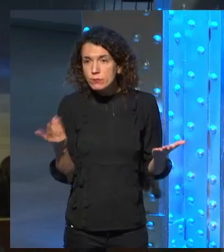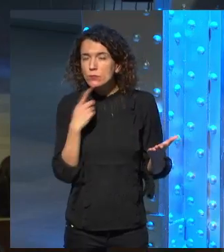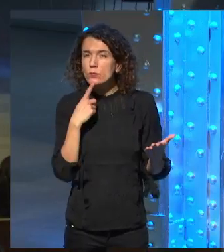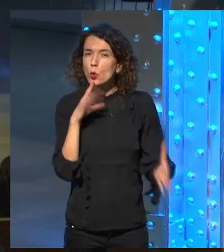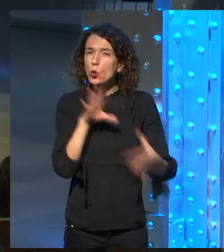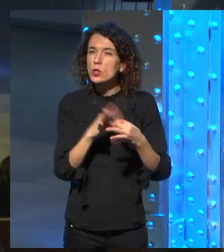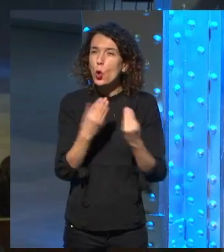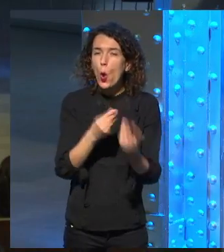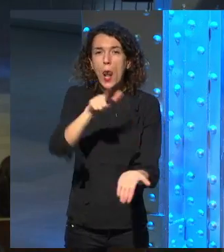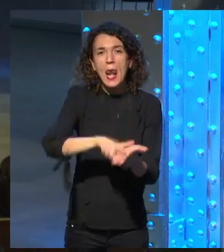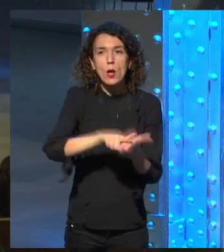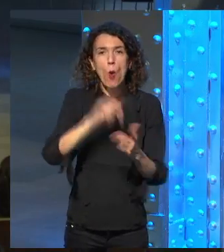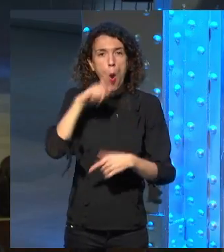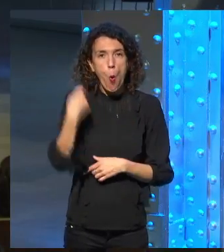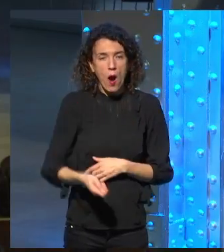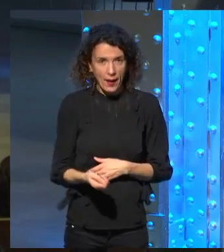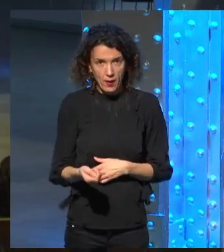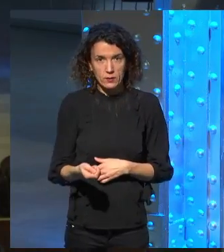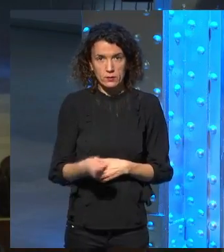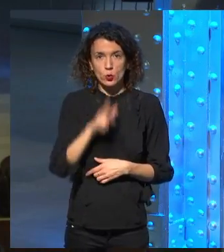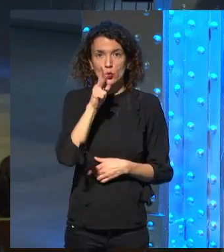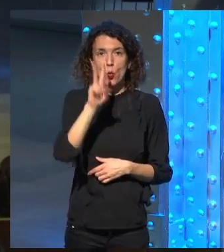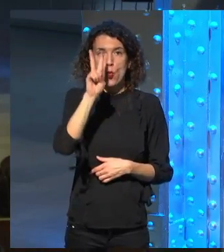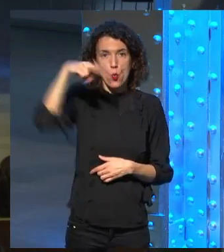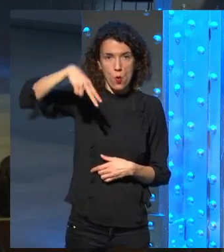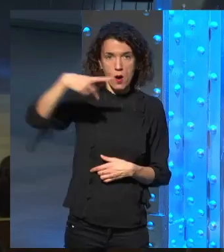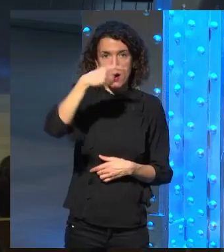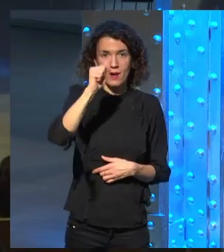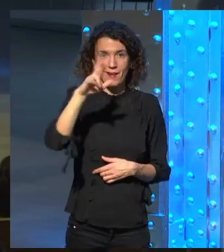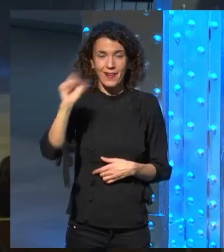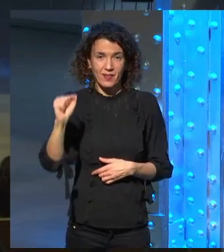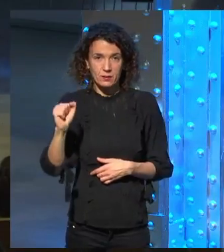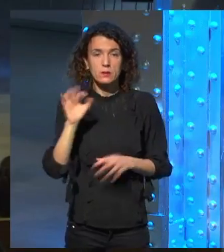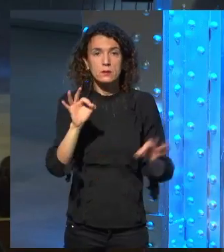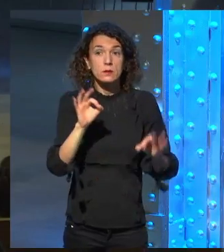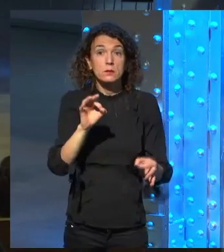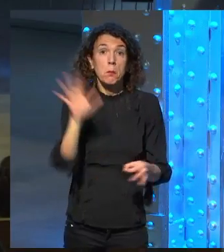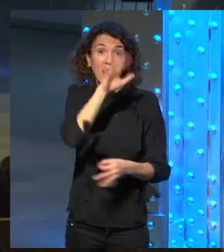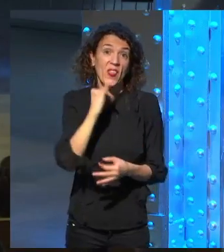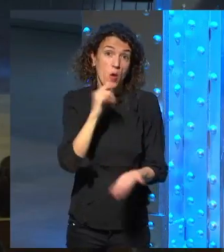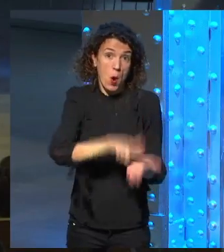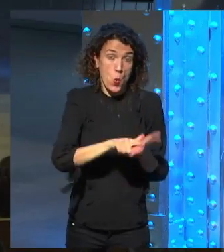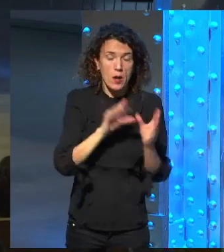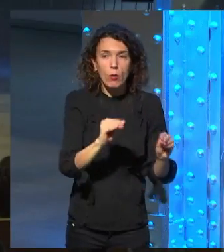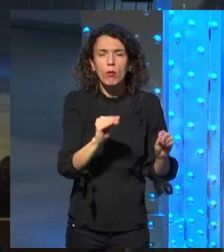la conexión con la lengua húngara está muy clara. En húngaro, aparentemente, como digo yo,